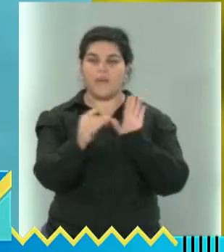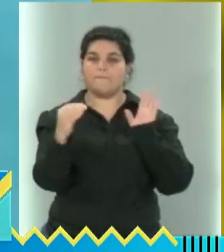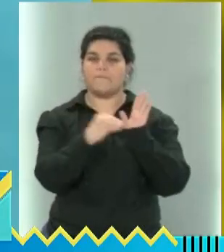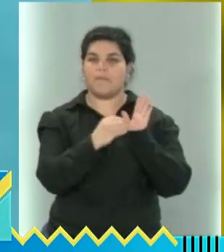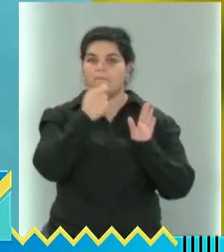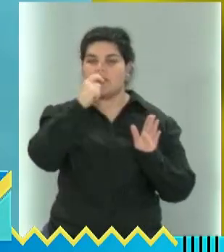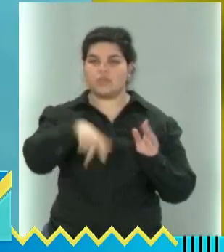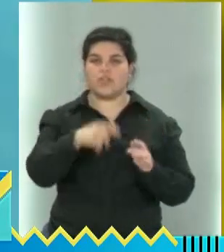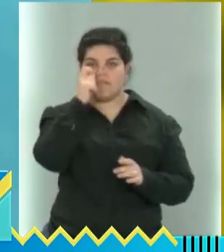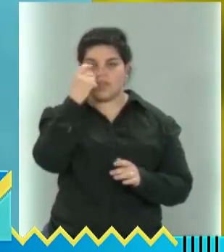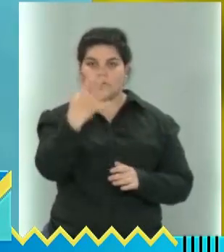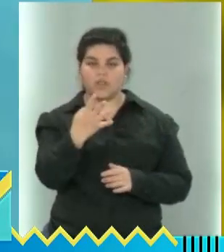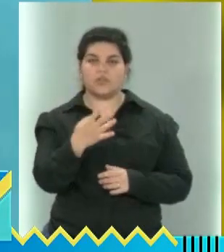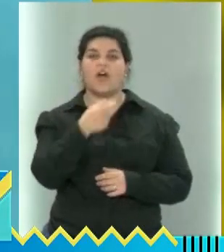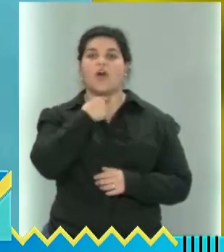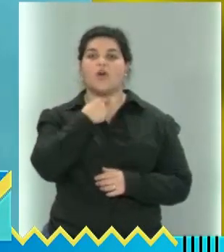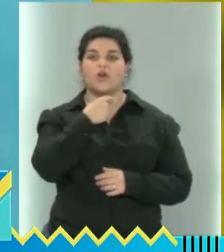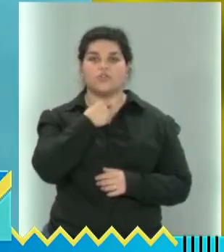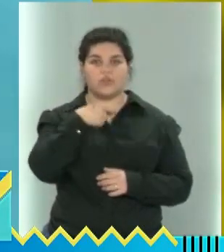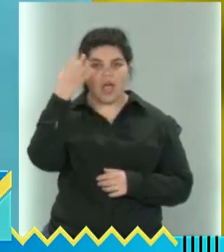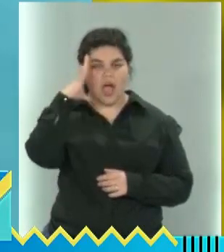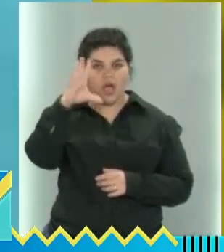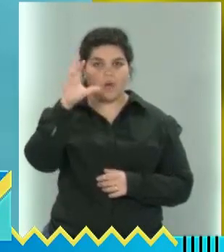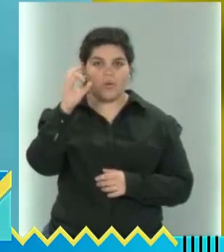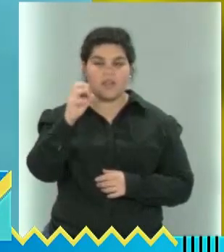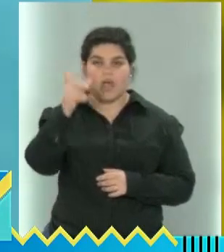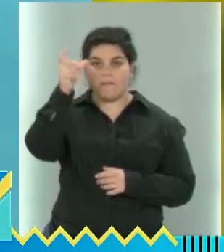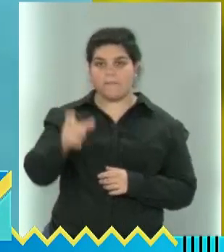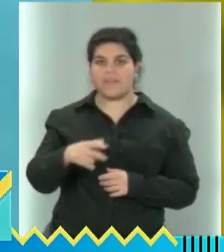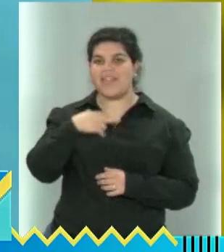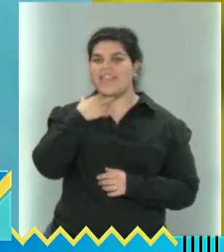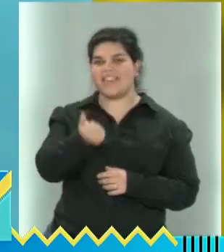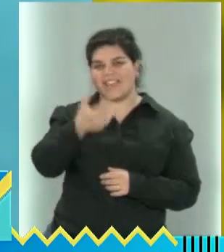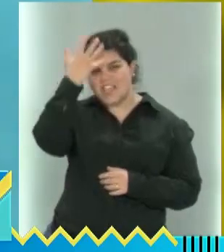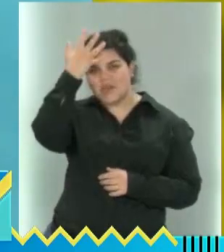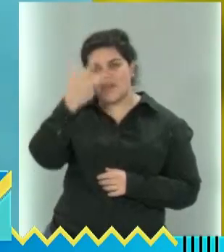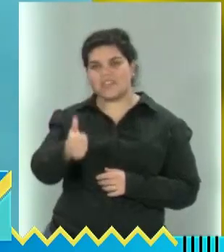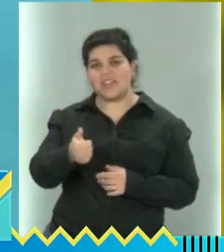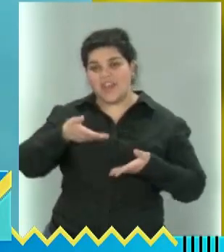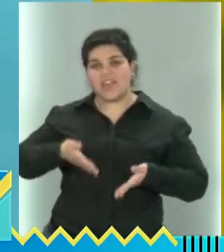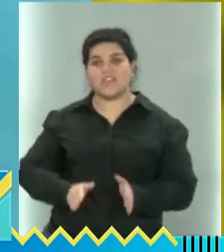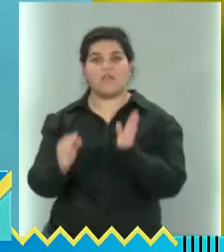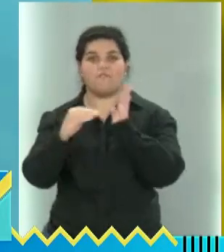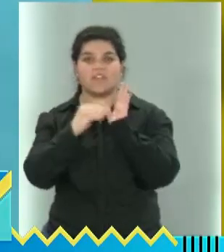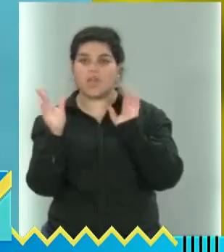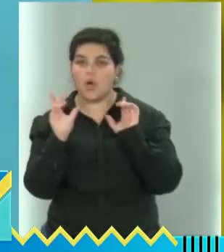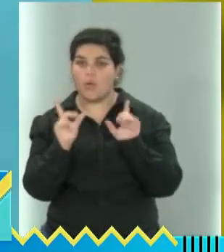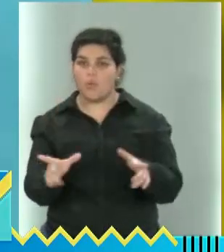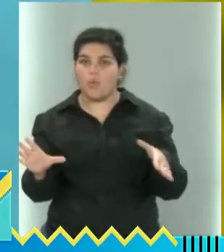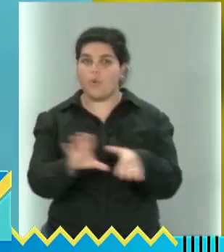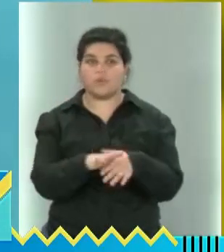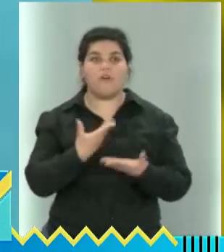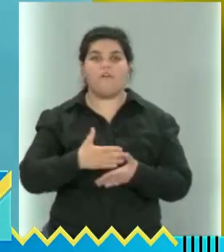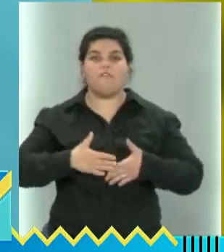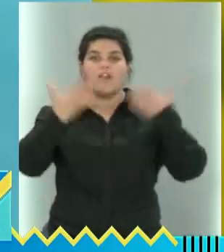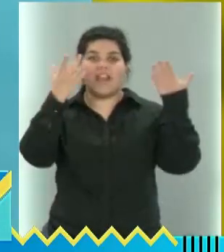Padre en Mendoza es el 24 de agosto en referencia al nacimiento de Mercedes, la hija del general Don José de San Martín. Así que feliz día para